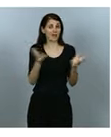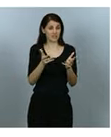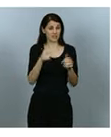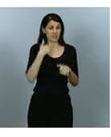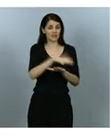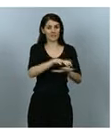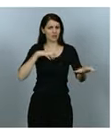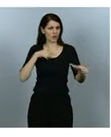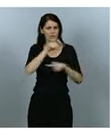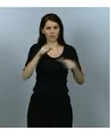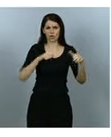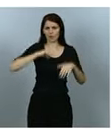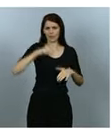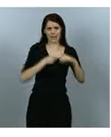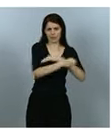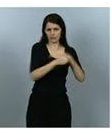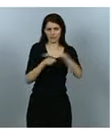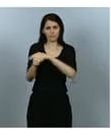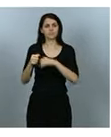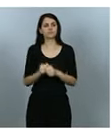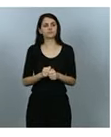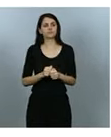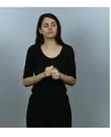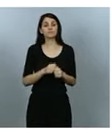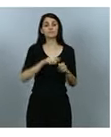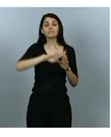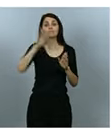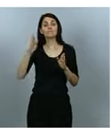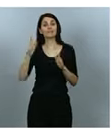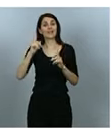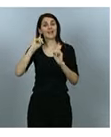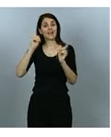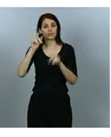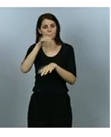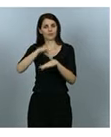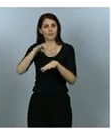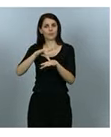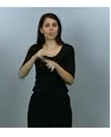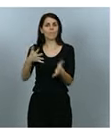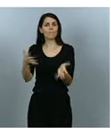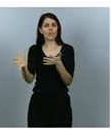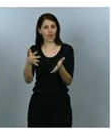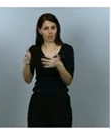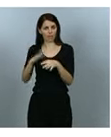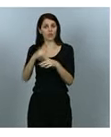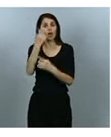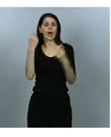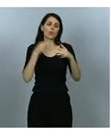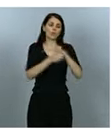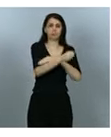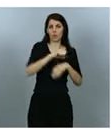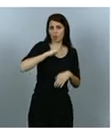aparecen intermedios. Los casos moderados, de los cuales algunos han podido estar hospitalizados, otros han podido tener la